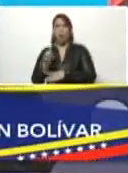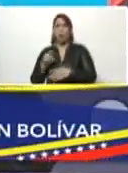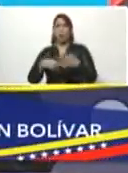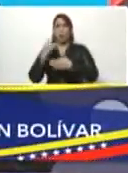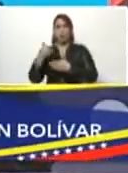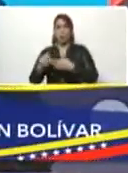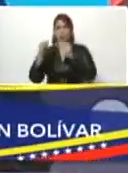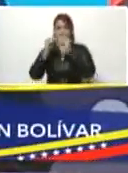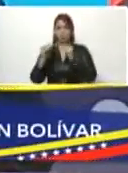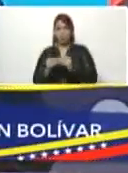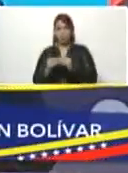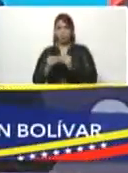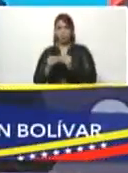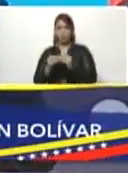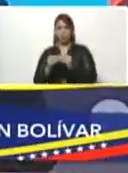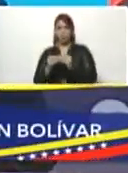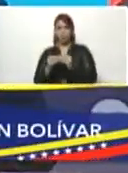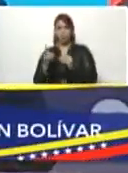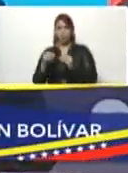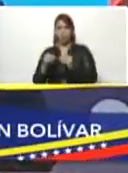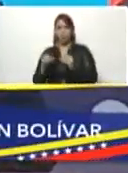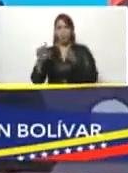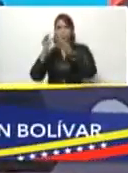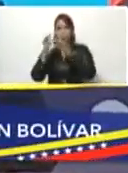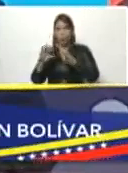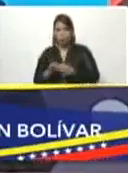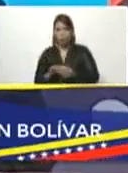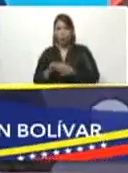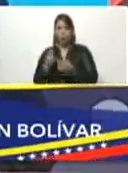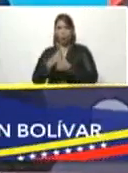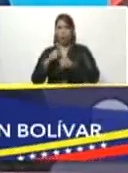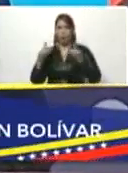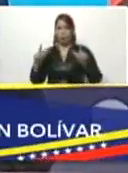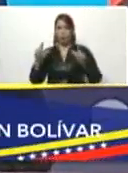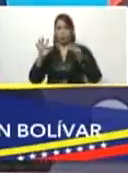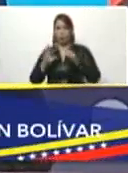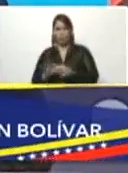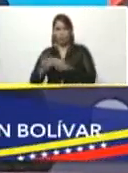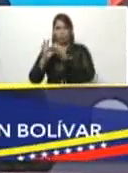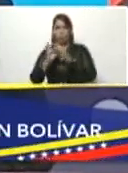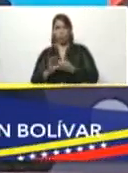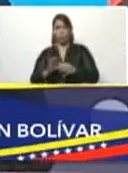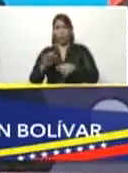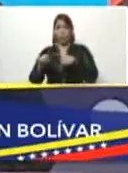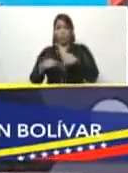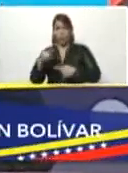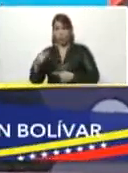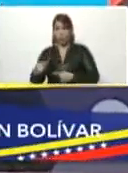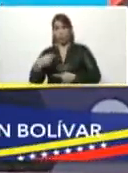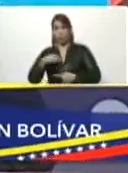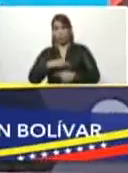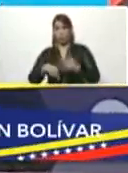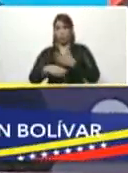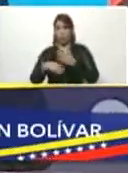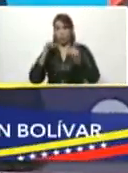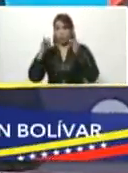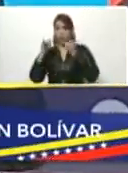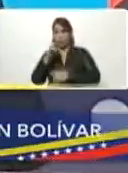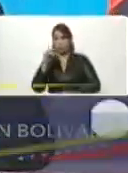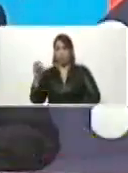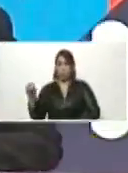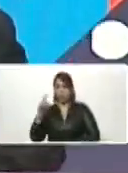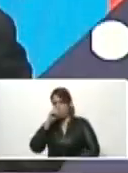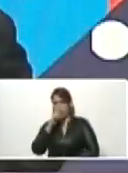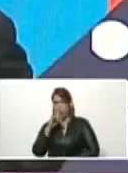común, es un proyecto de coincidencia de la liberación continental, de la unión. Poco después, y vamos a celebrar ese bicentenario en julio, es